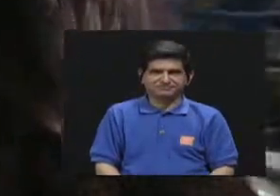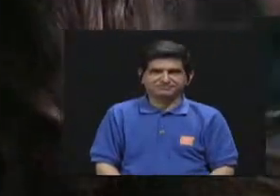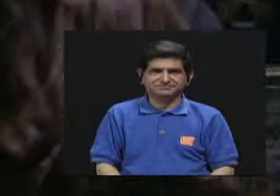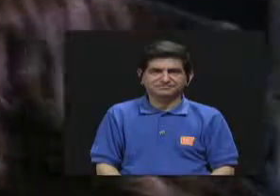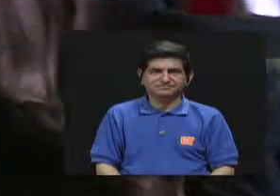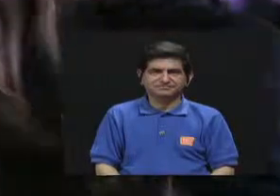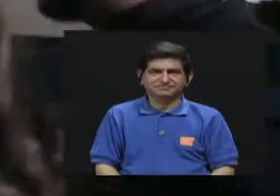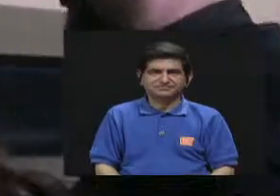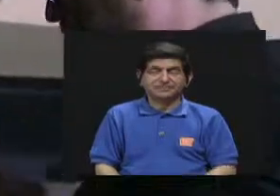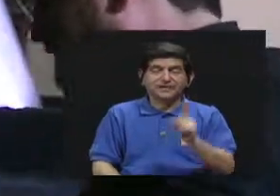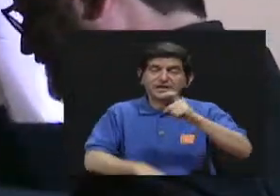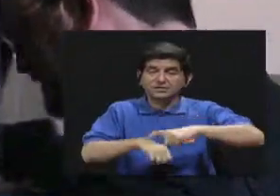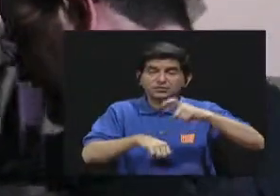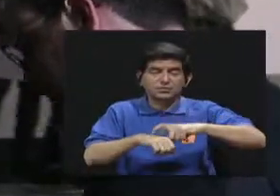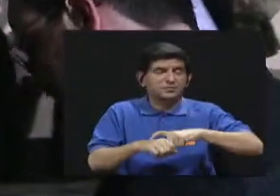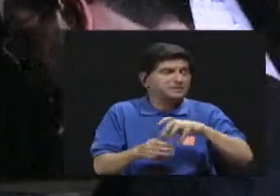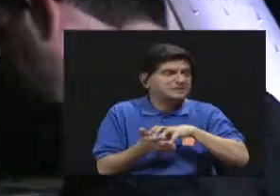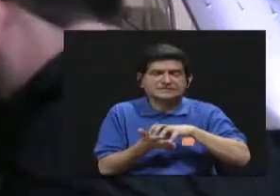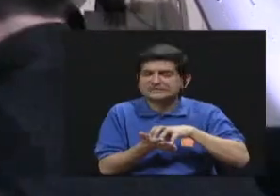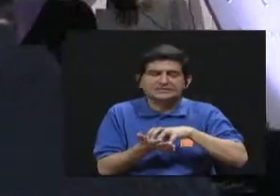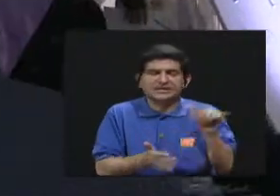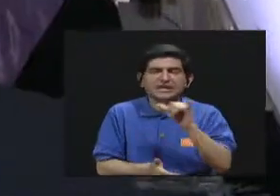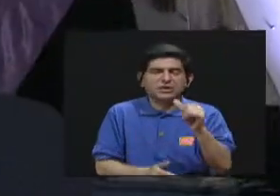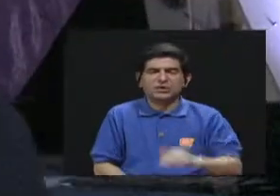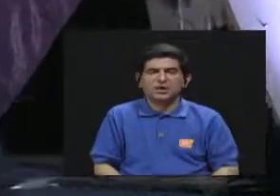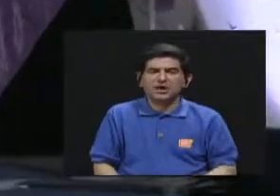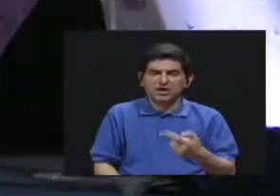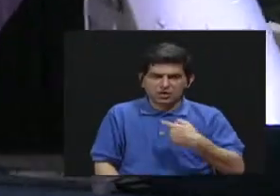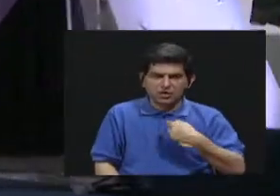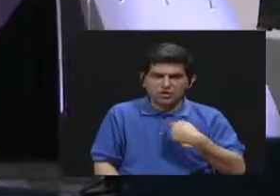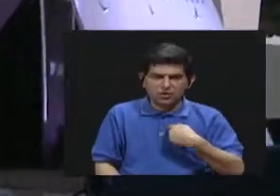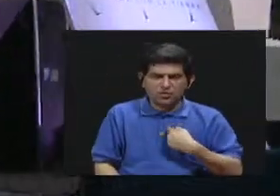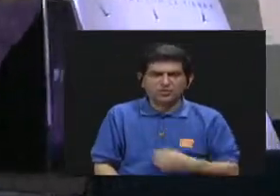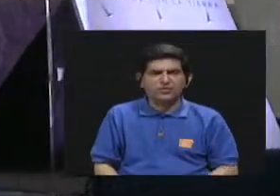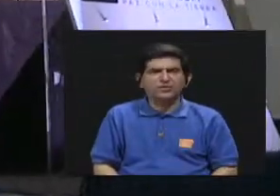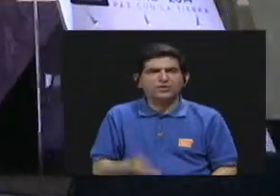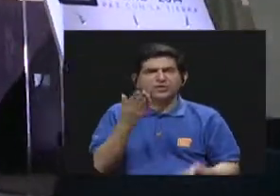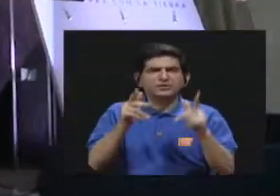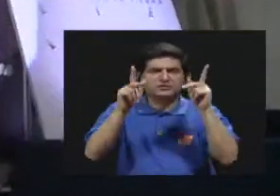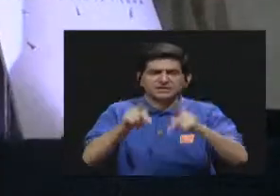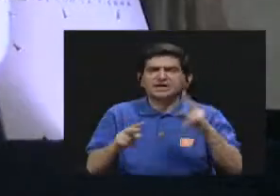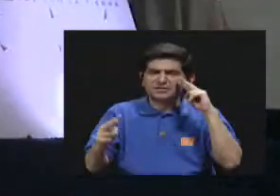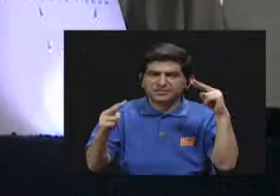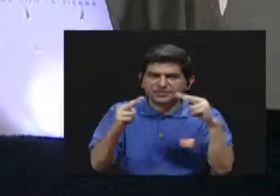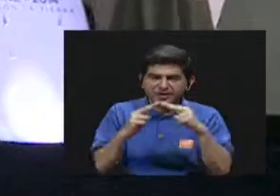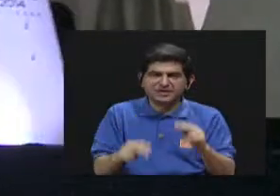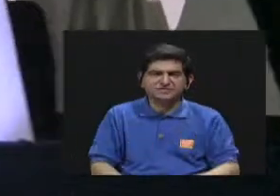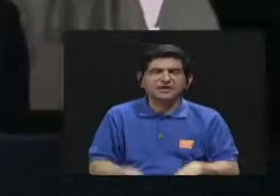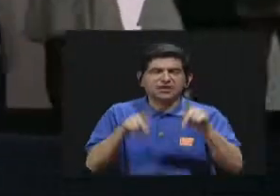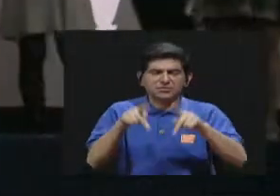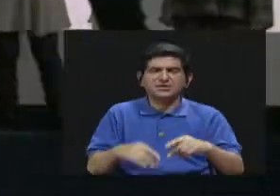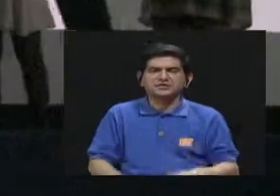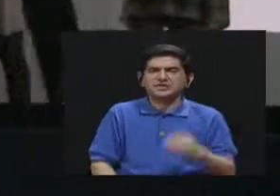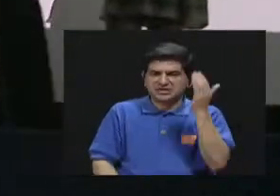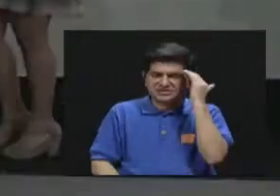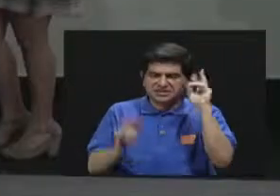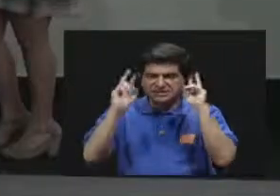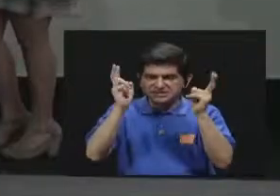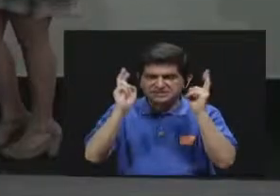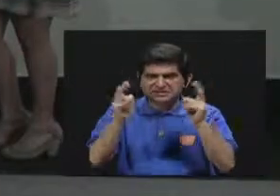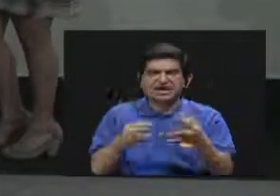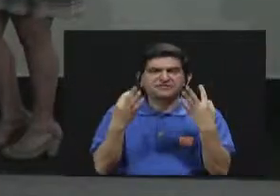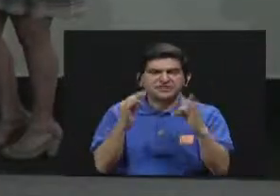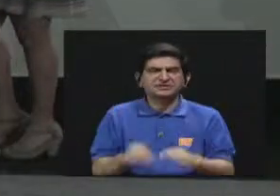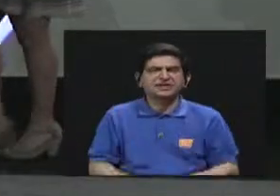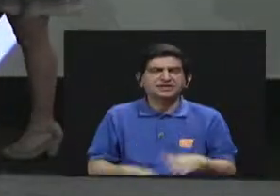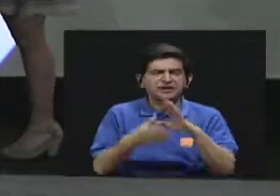y es un momento de mucha inseguridad también. Uno lo presenta a gente conocida o que sabe del tema para que le hagan observaciones